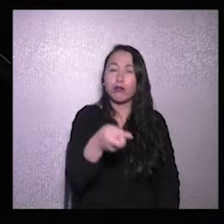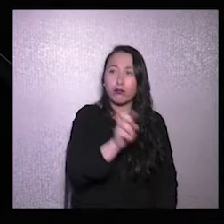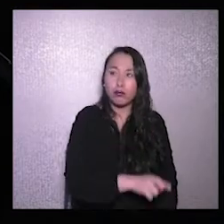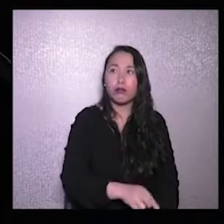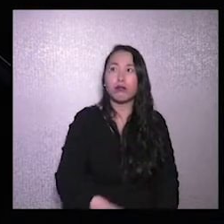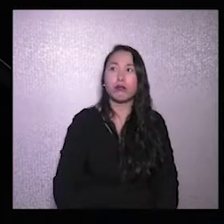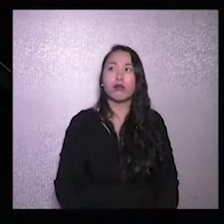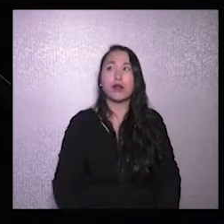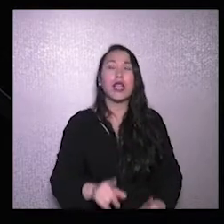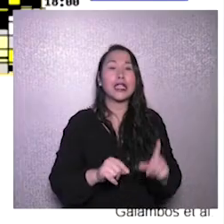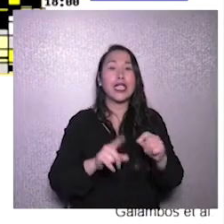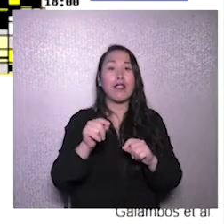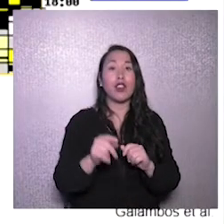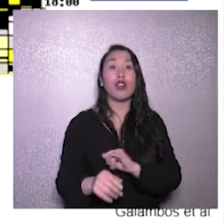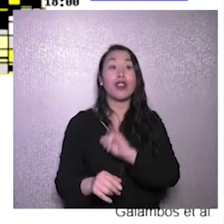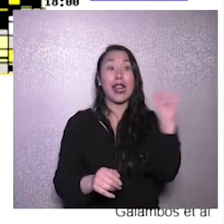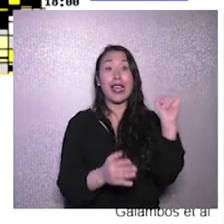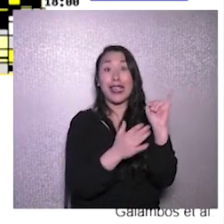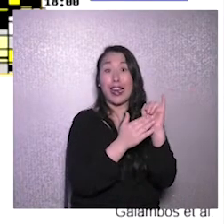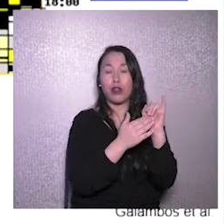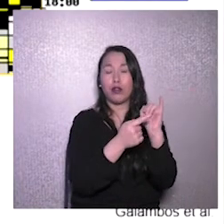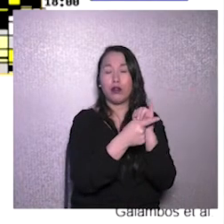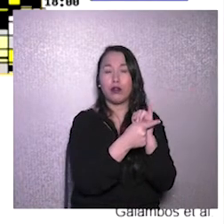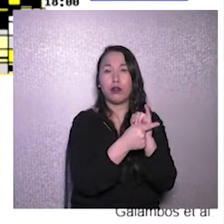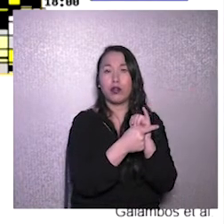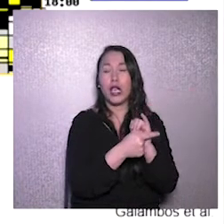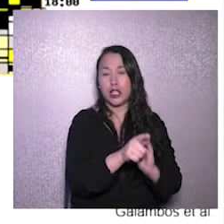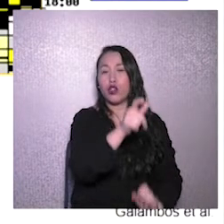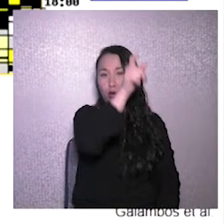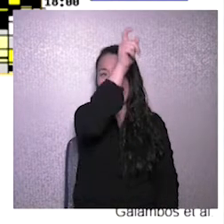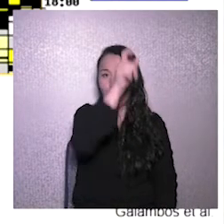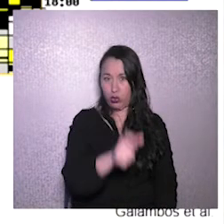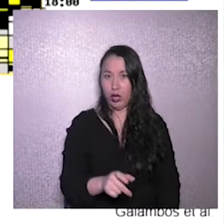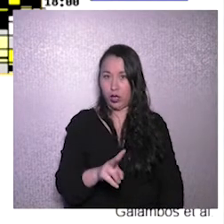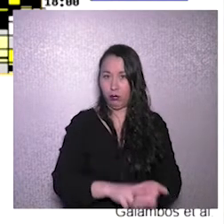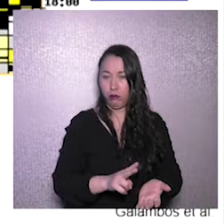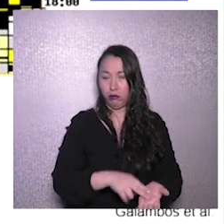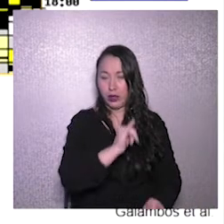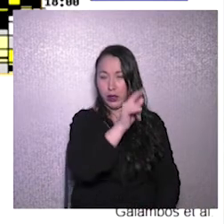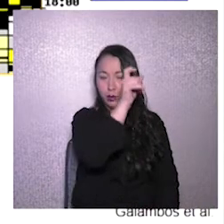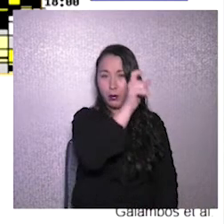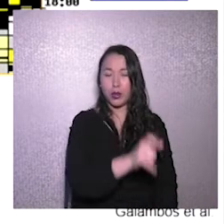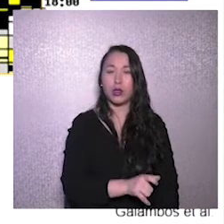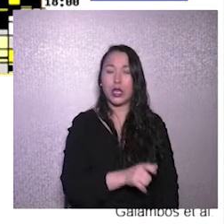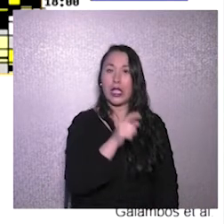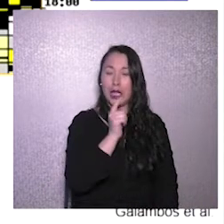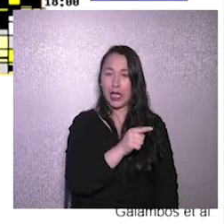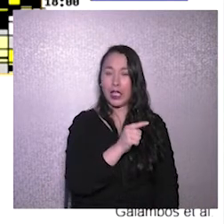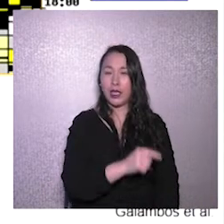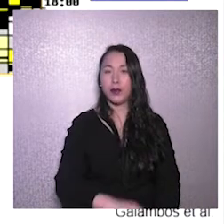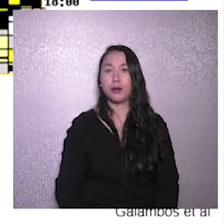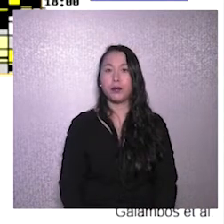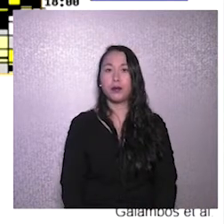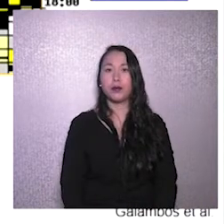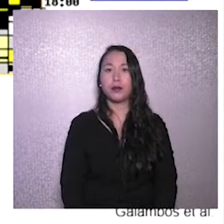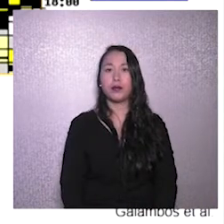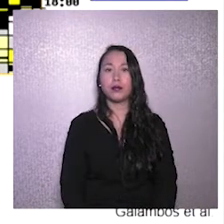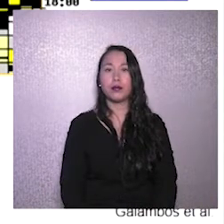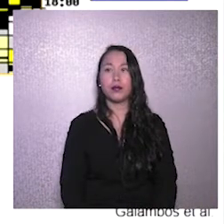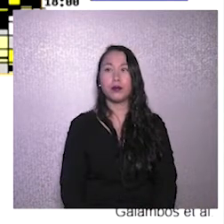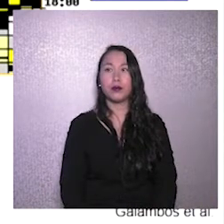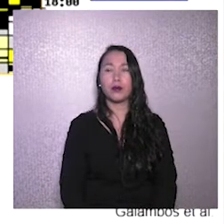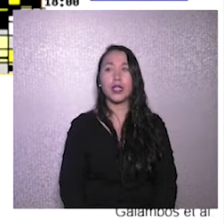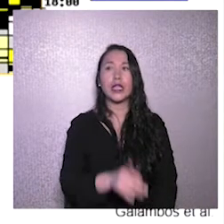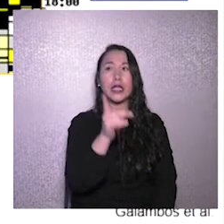el gráfico del lado izquierdo es un paciente, esto ya sí es un ser humano, ¿ya?, que tiene grados iniciales